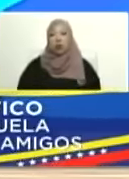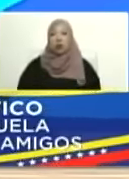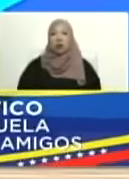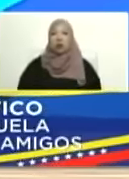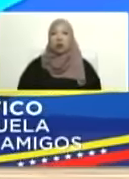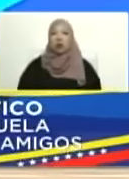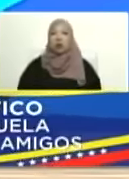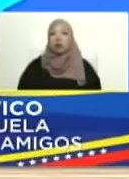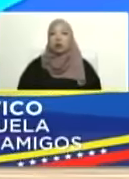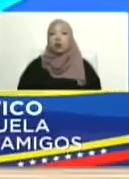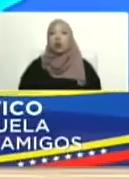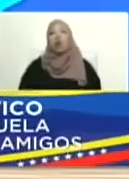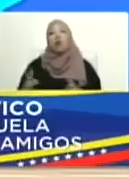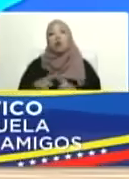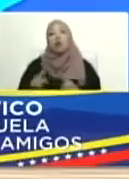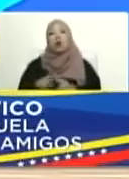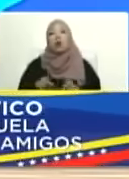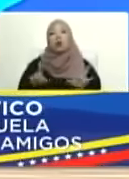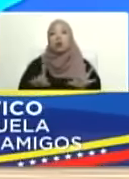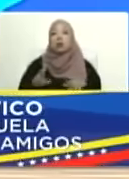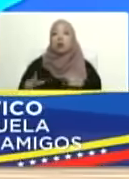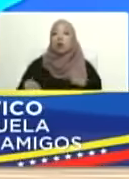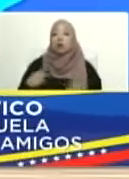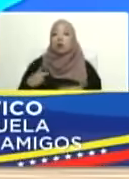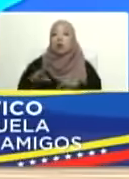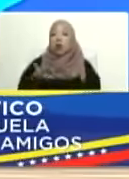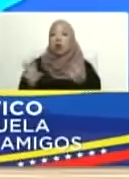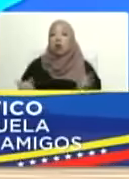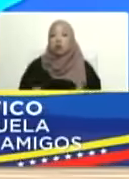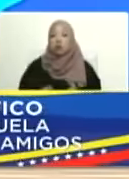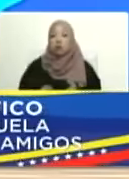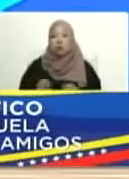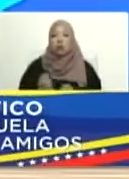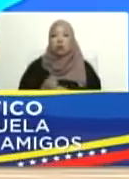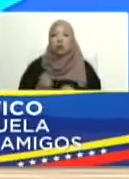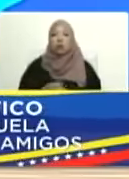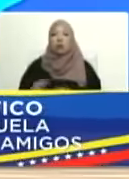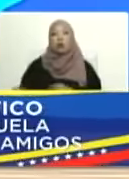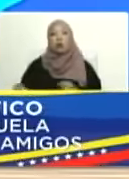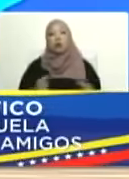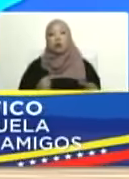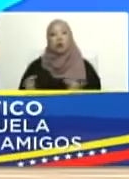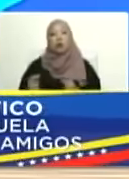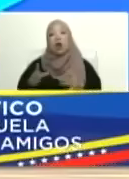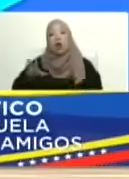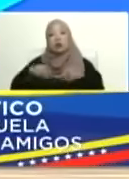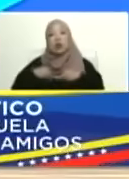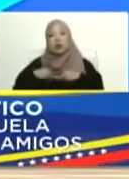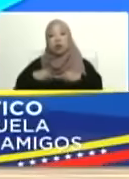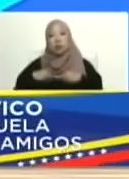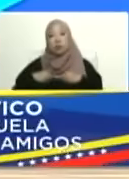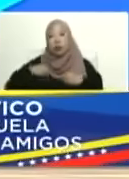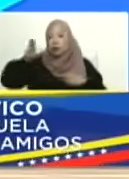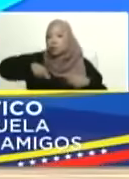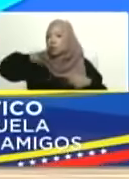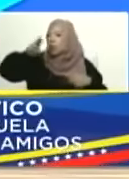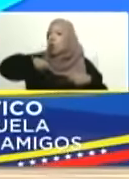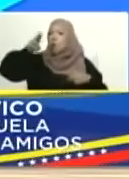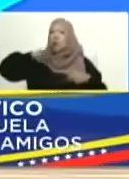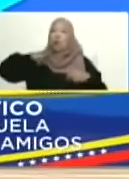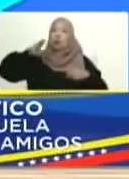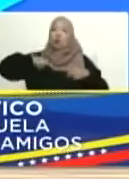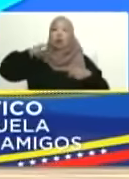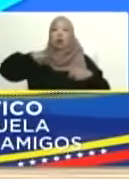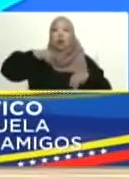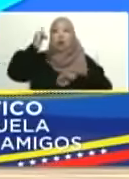de no reconocer desde esa época ningún gobierno de Isaías Medina Angarita en adelante reconoció más nunca ninguna